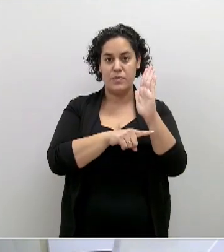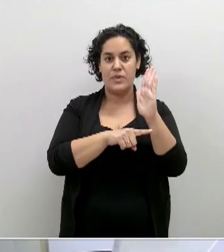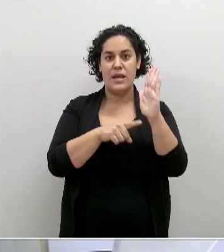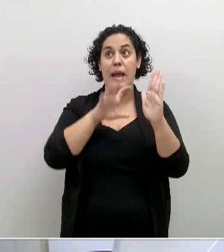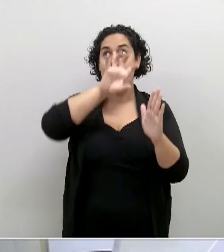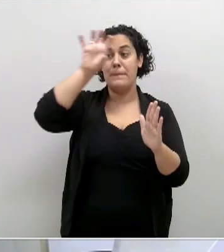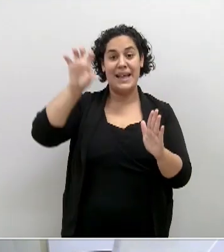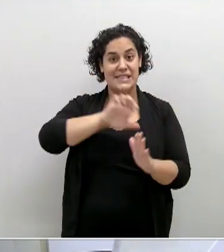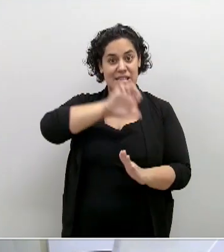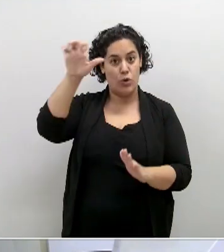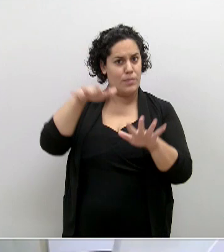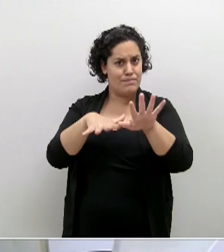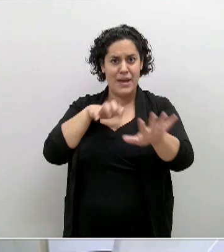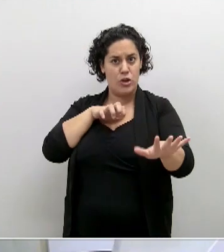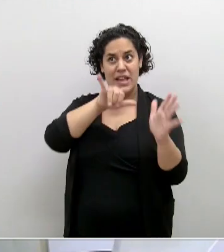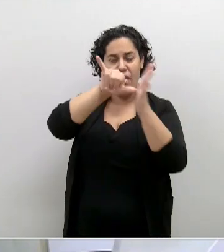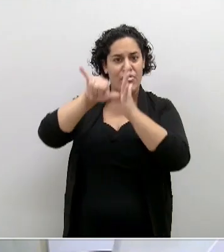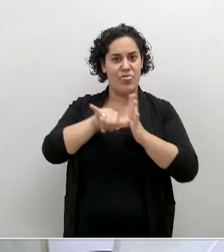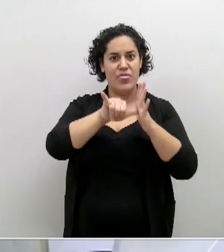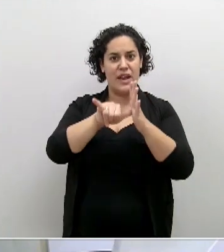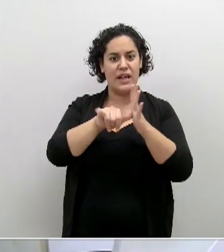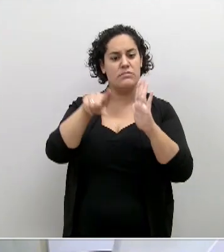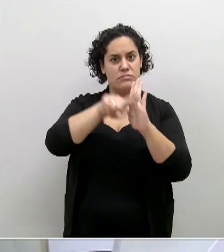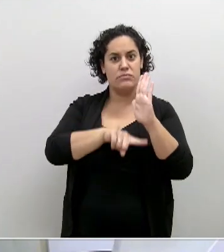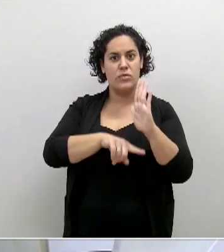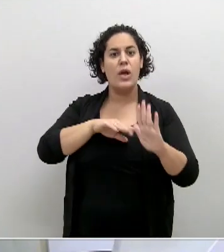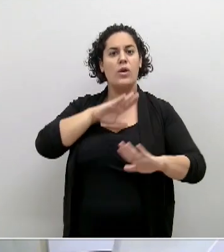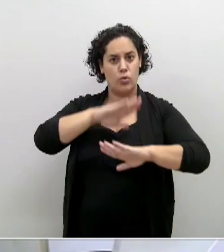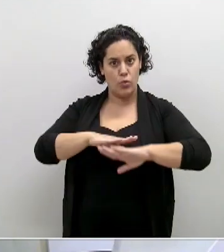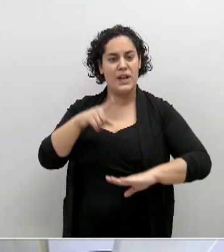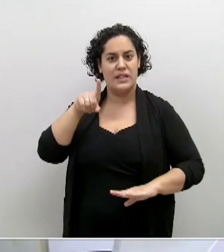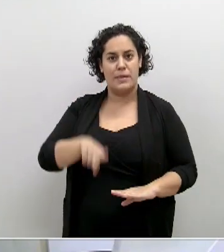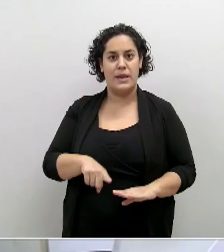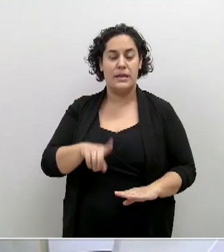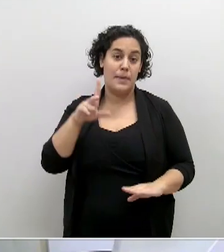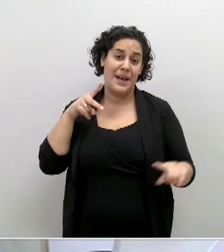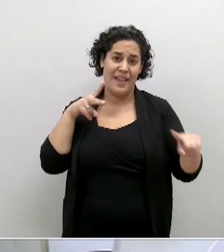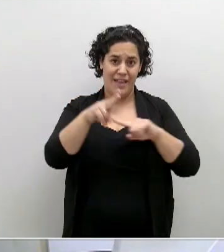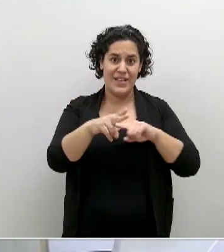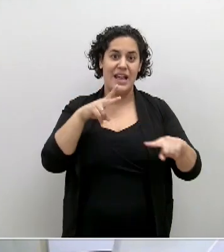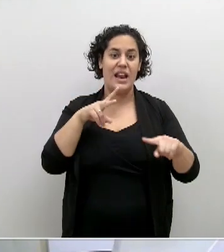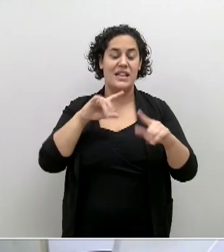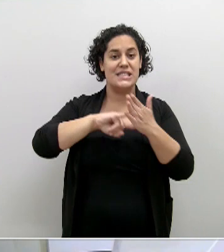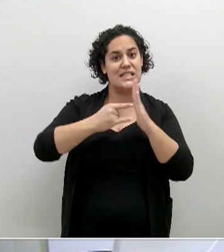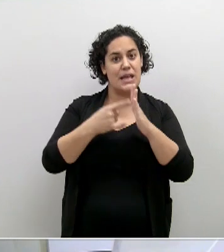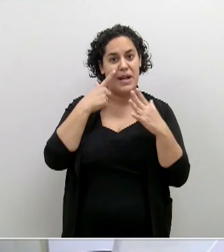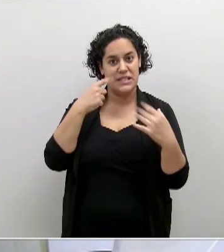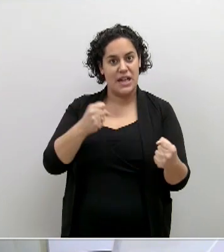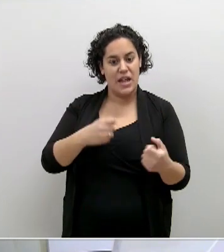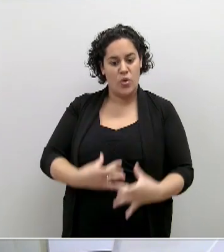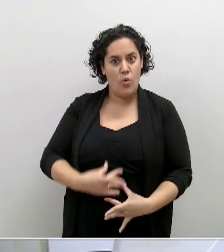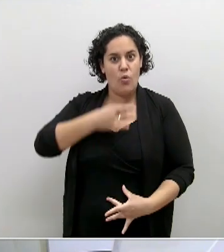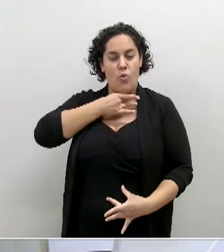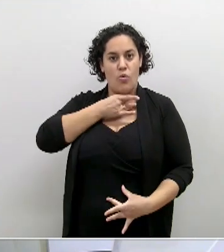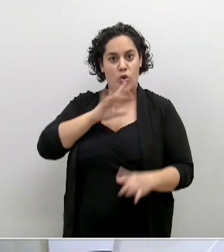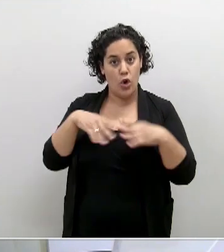los países europeos de nuestro entorno como salvaguarda ante un posible colapso sanitario. Están dando cuenta a